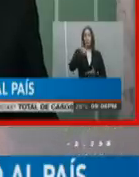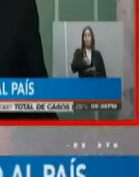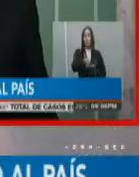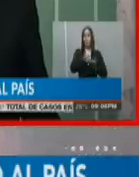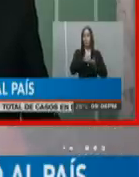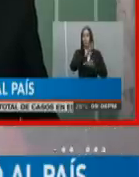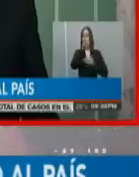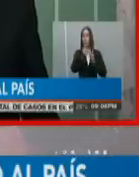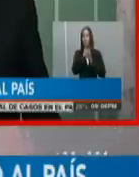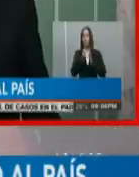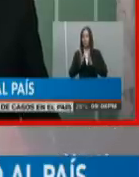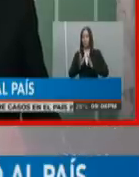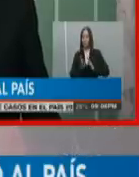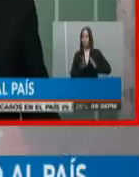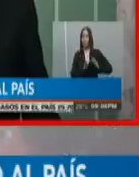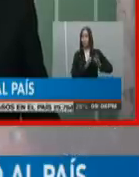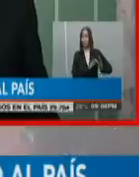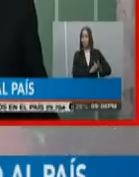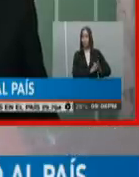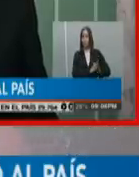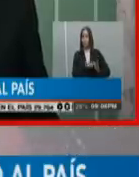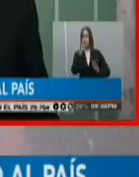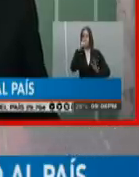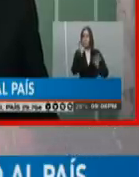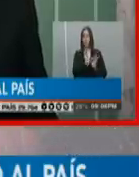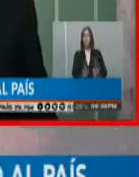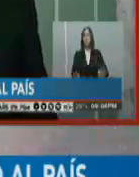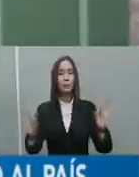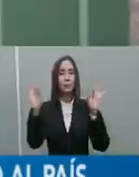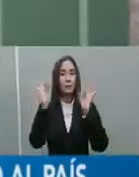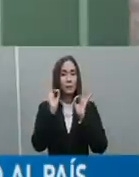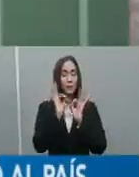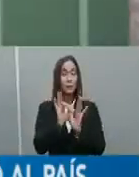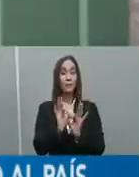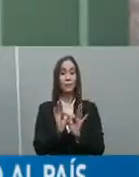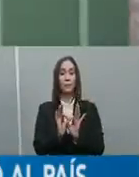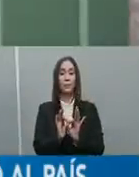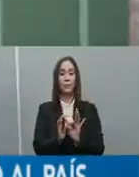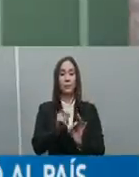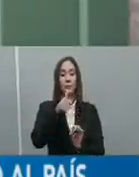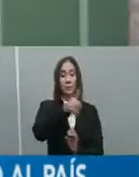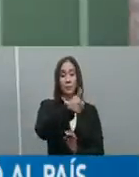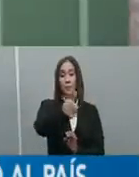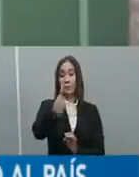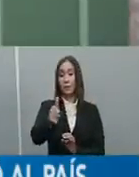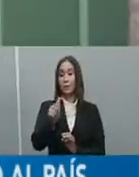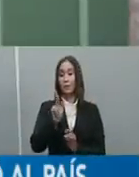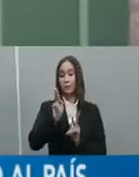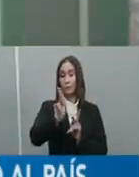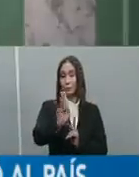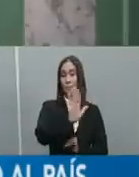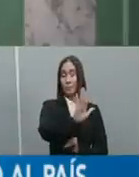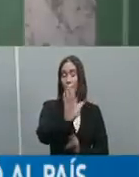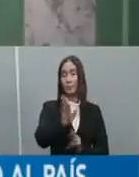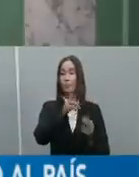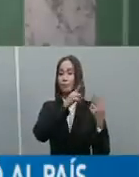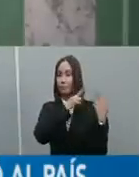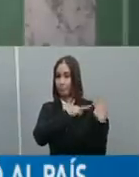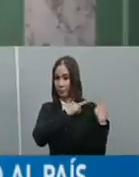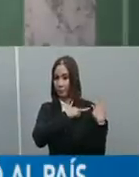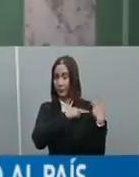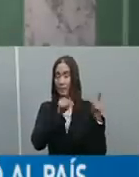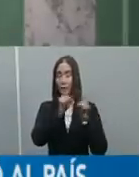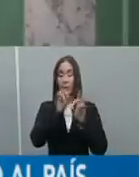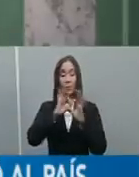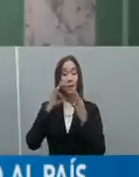la República su alocución, ha sido un año de retos y de cambios, cosas que las personas jamás pensaron notar en un año